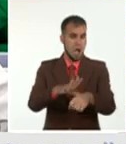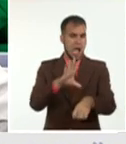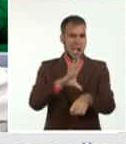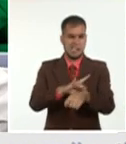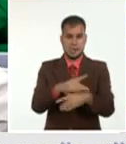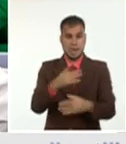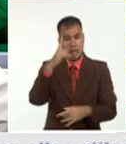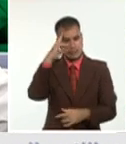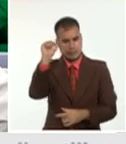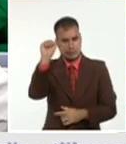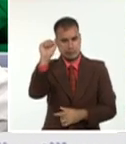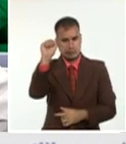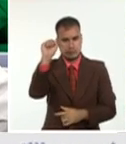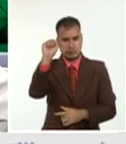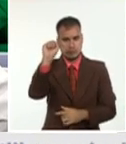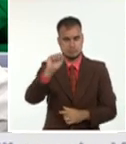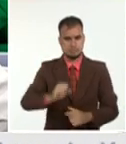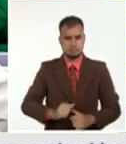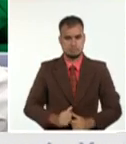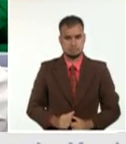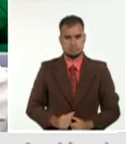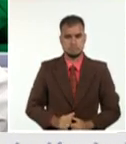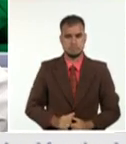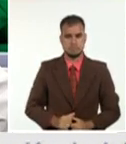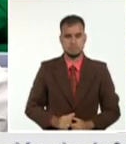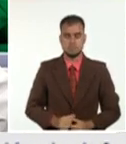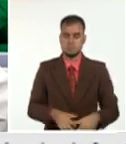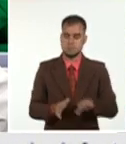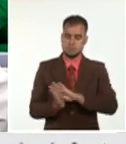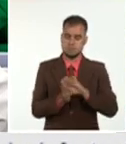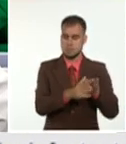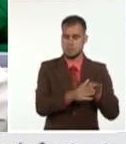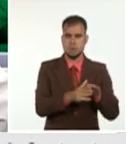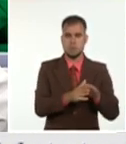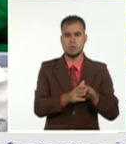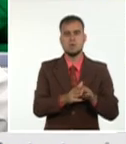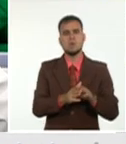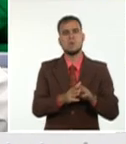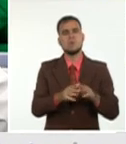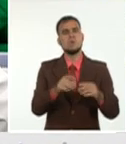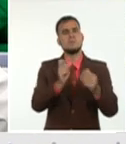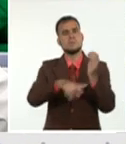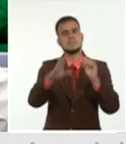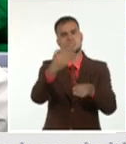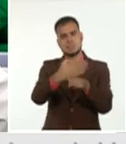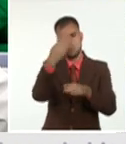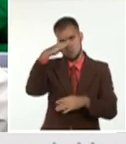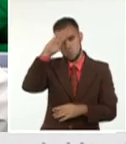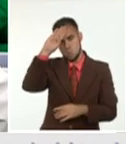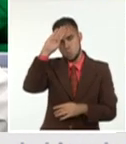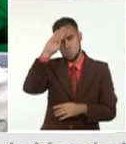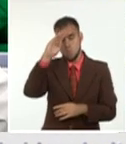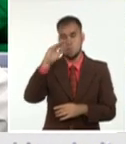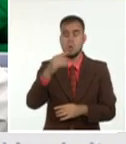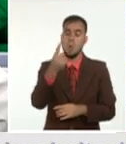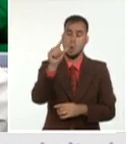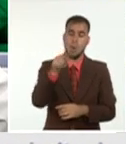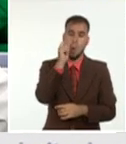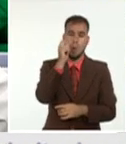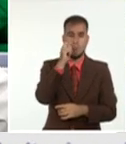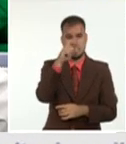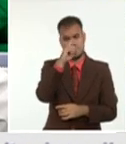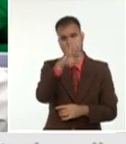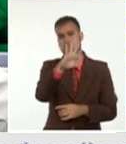en el gusto. Y en la provincia de Santiago de Cuba fallece un paciente de 81 años de edad